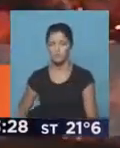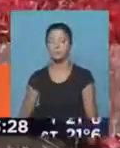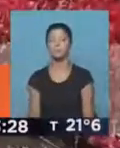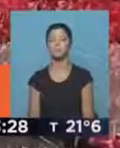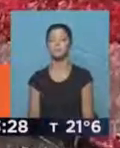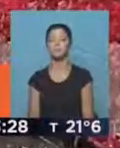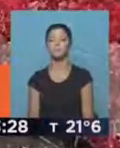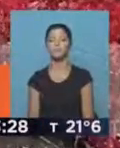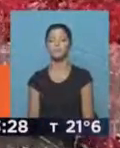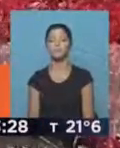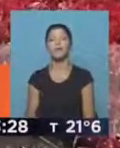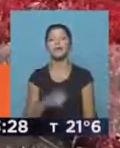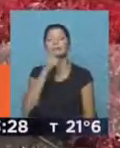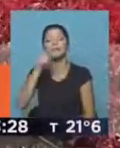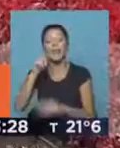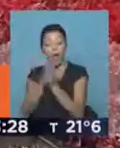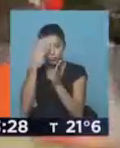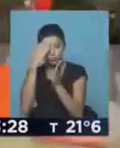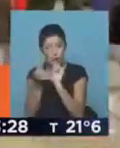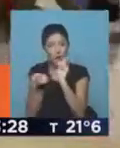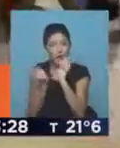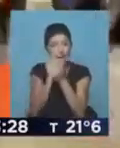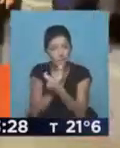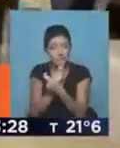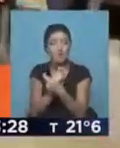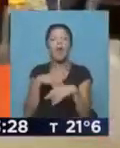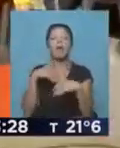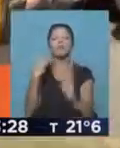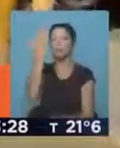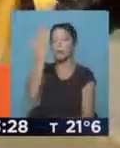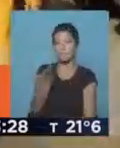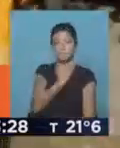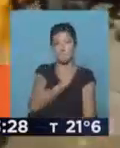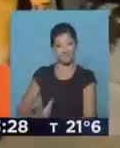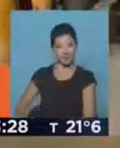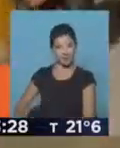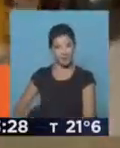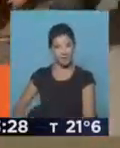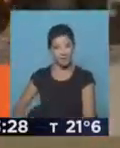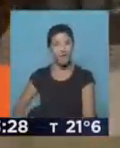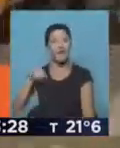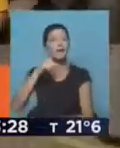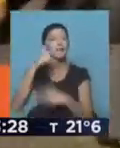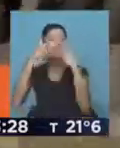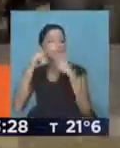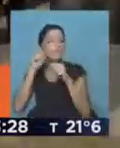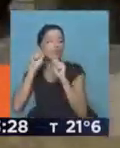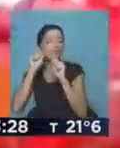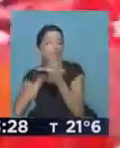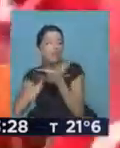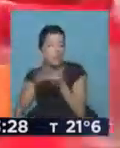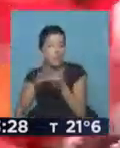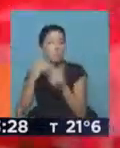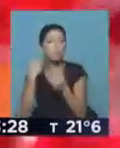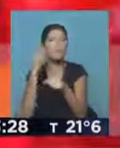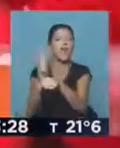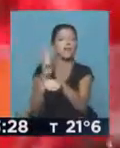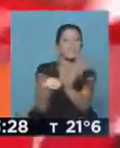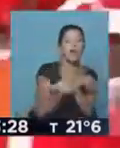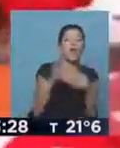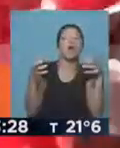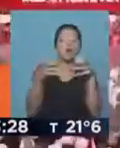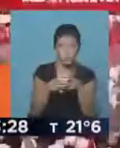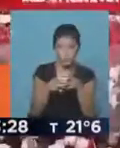Con la modificación constitucional, Erdogan busca además que el nuevo sistema presidencial permita evitar coaliciones